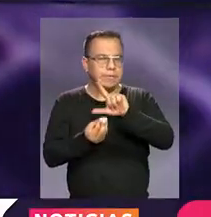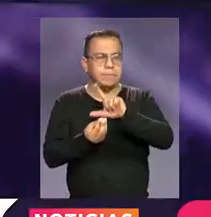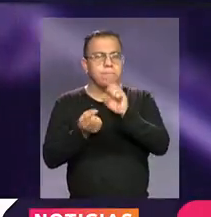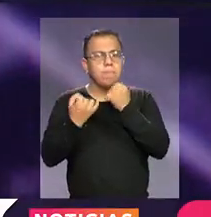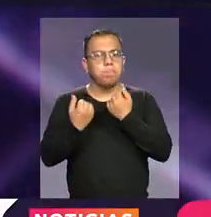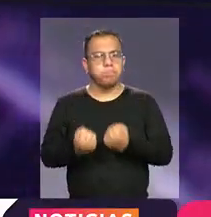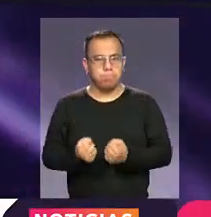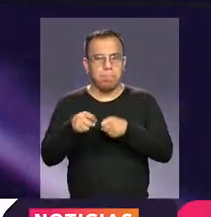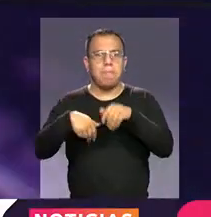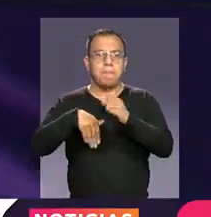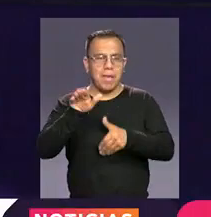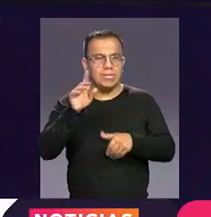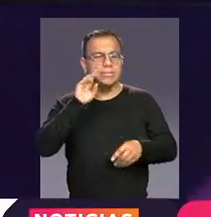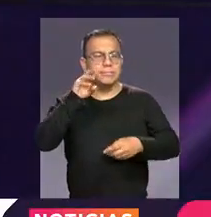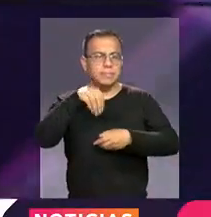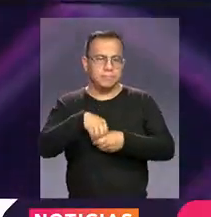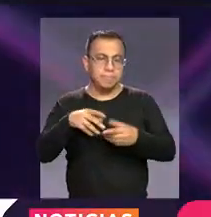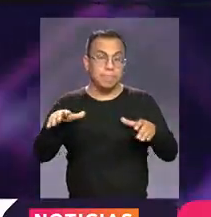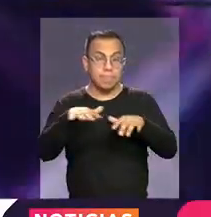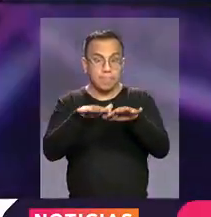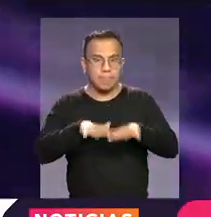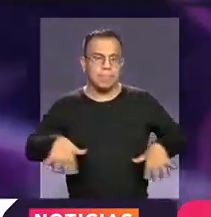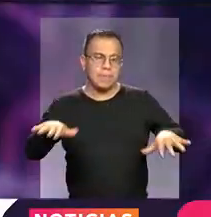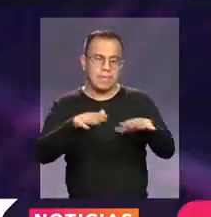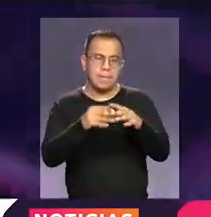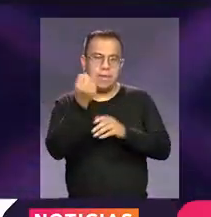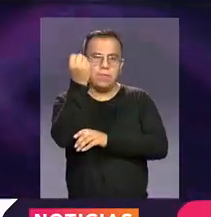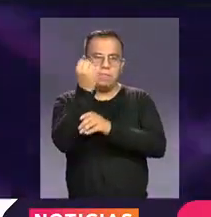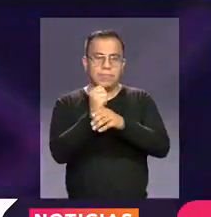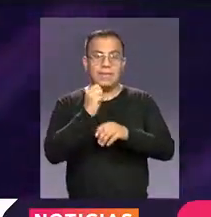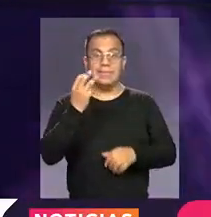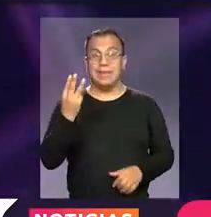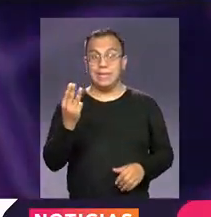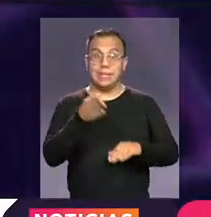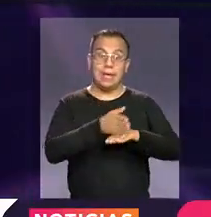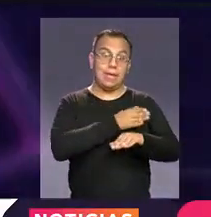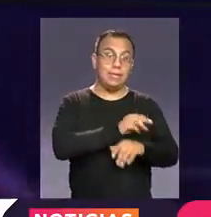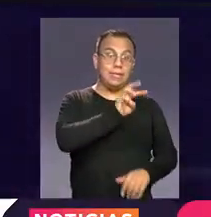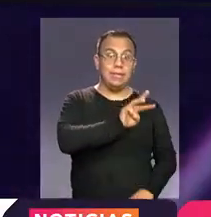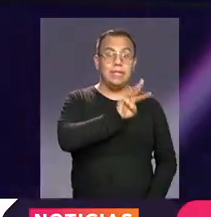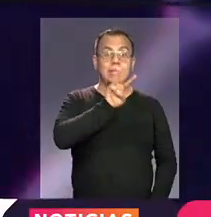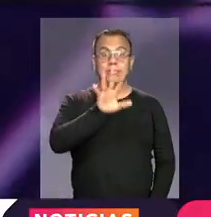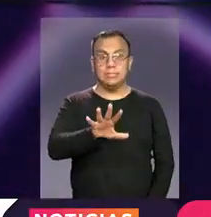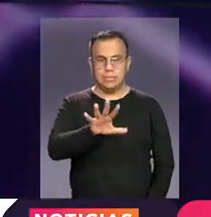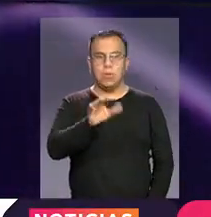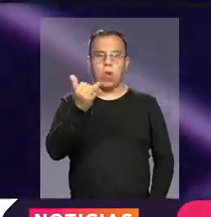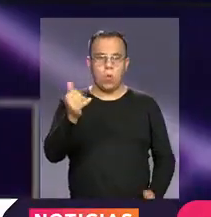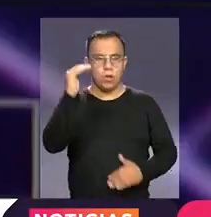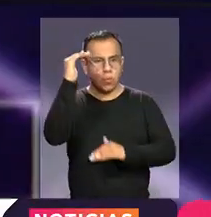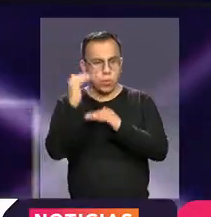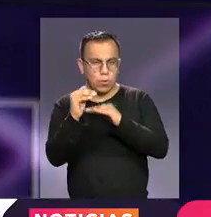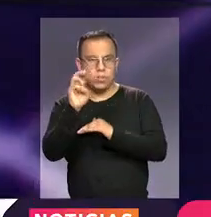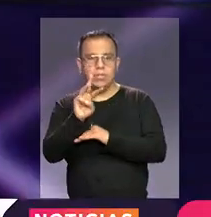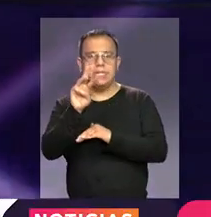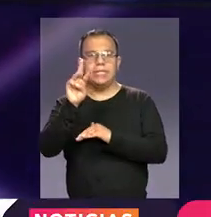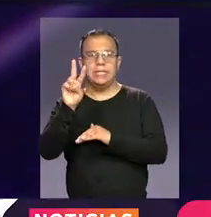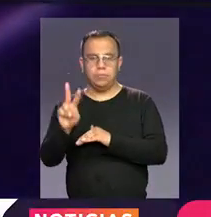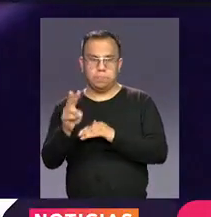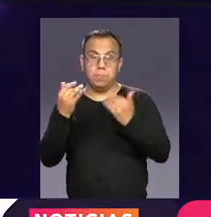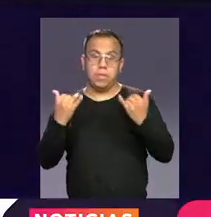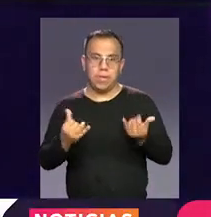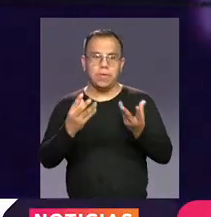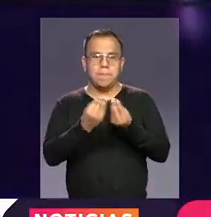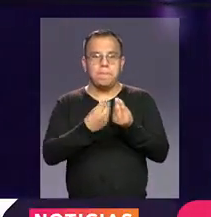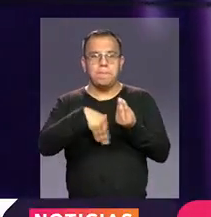más poderosa regionalmente pero pierde tres curules porque tenían 35 y pasan a 32 creo que el golpe más grande lo recibe el centro